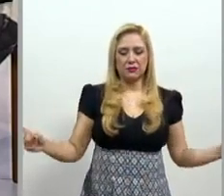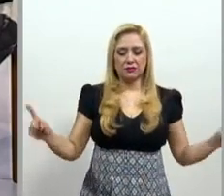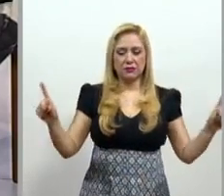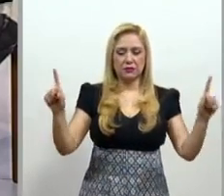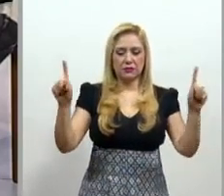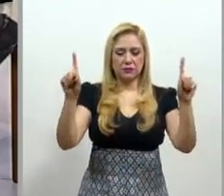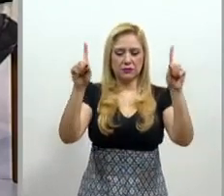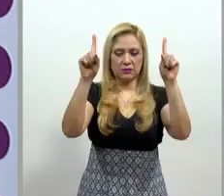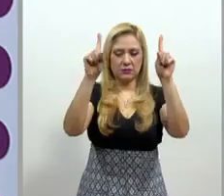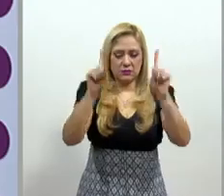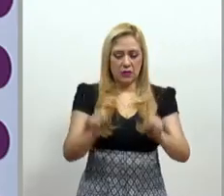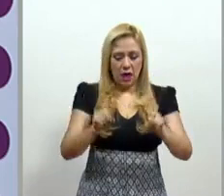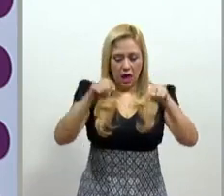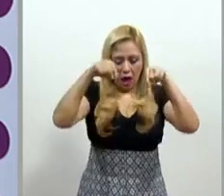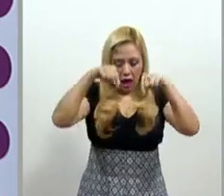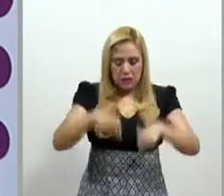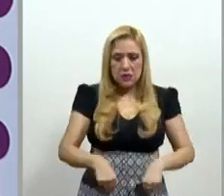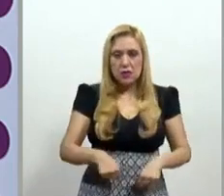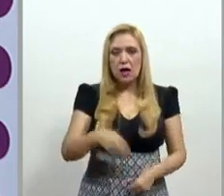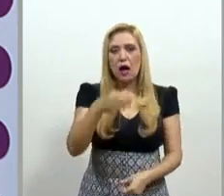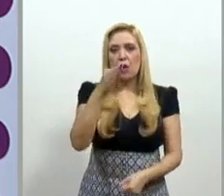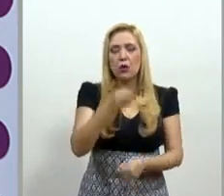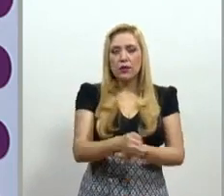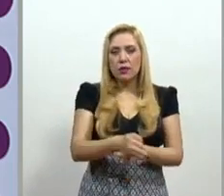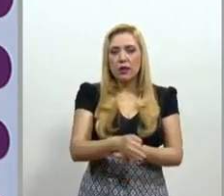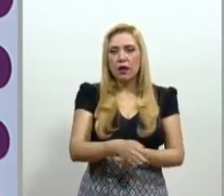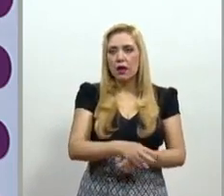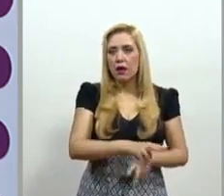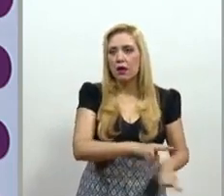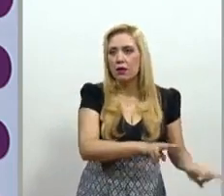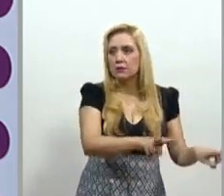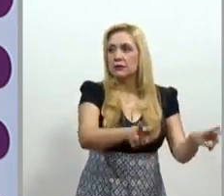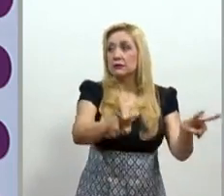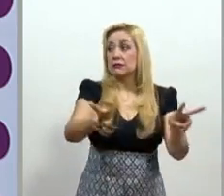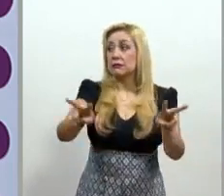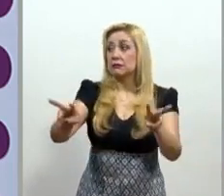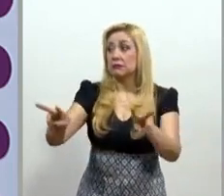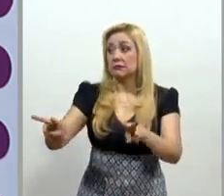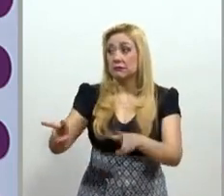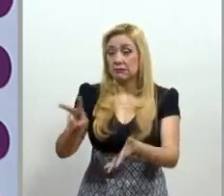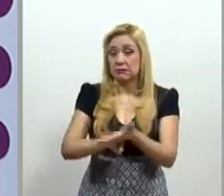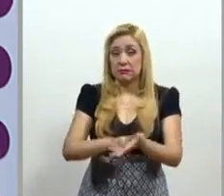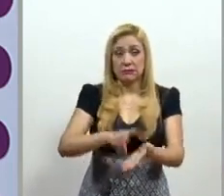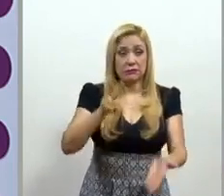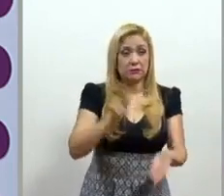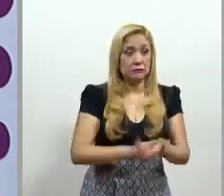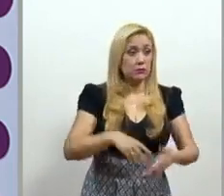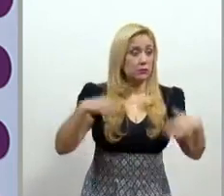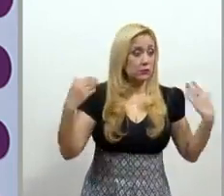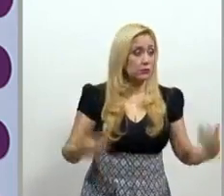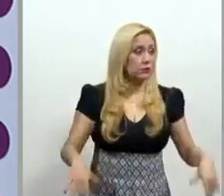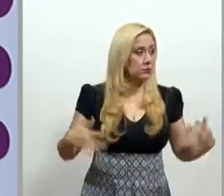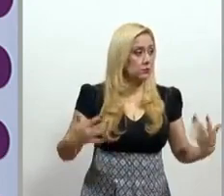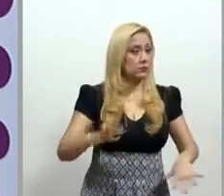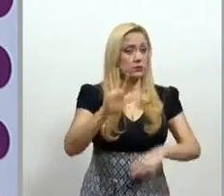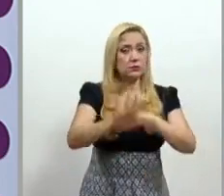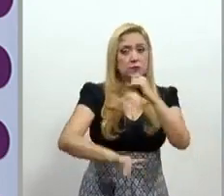hombre presente, de su entorno, del reconocimiento del valor intrínseco que tiene el medio